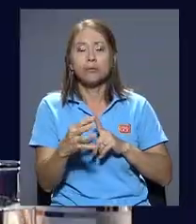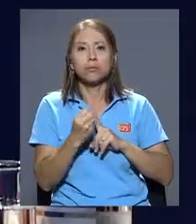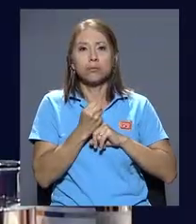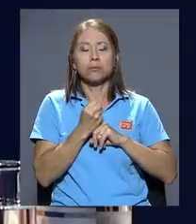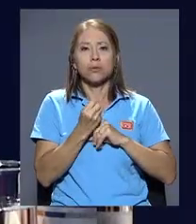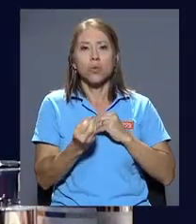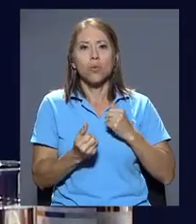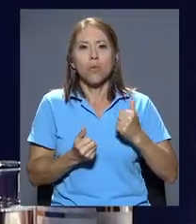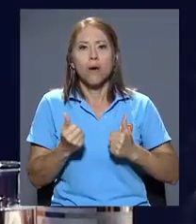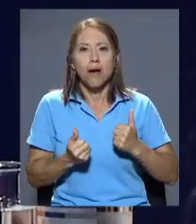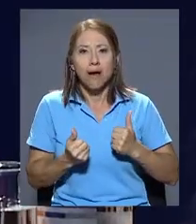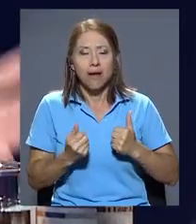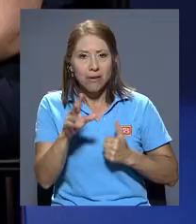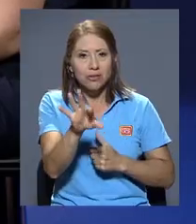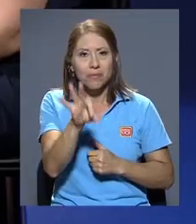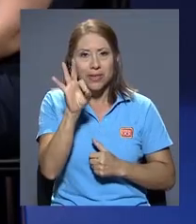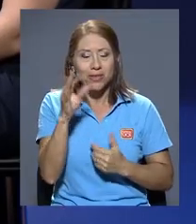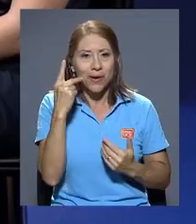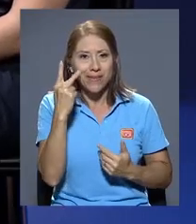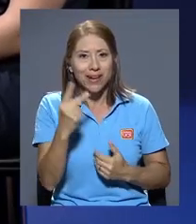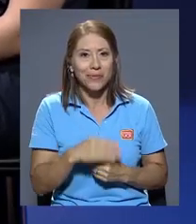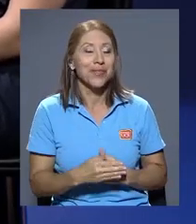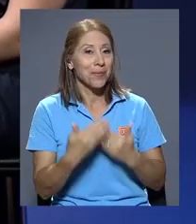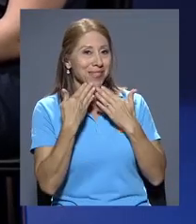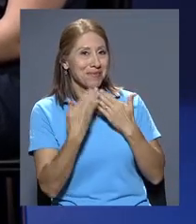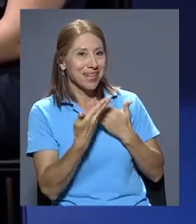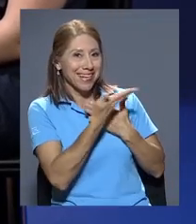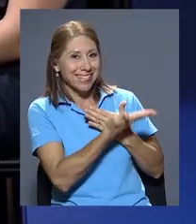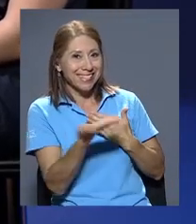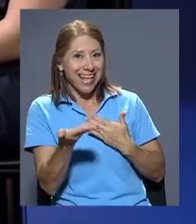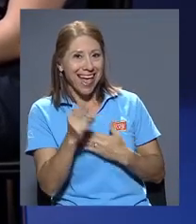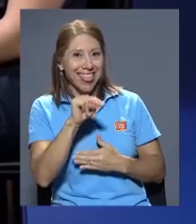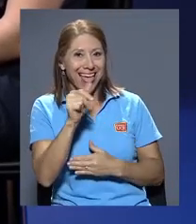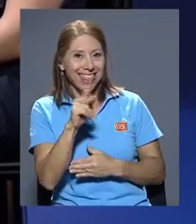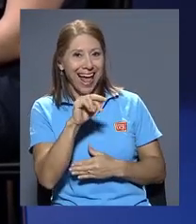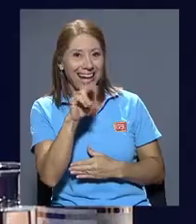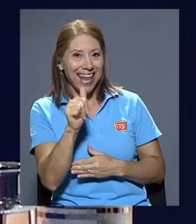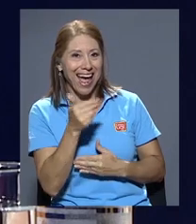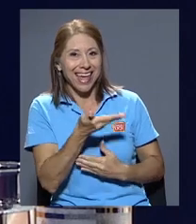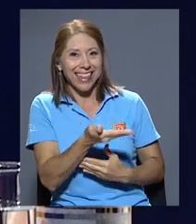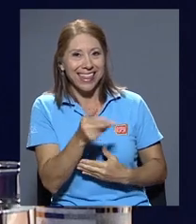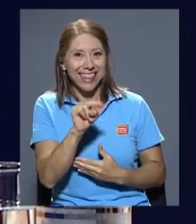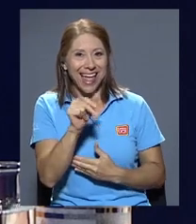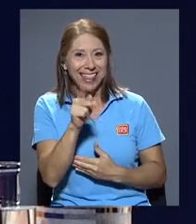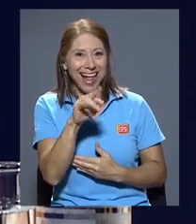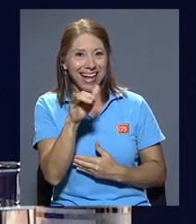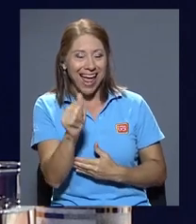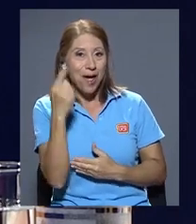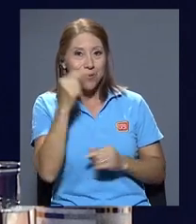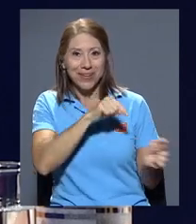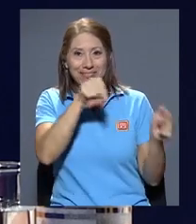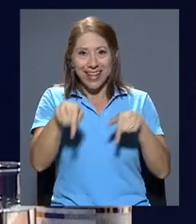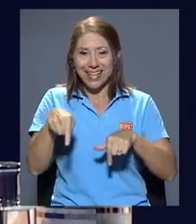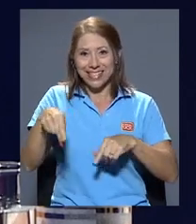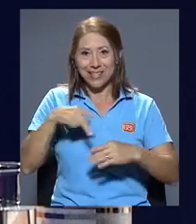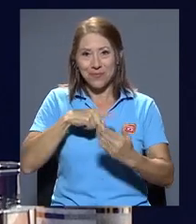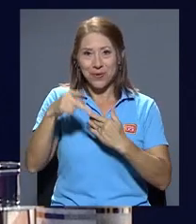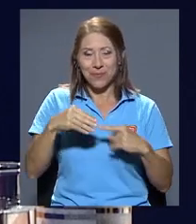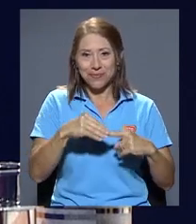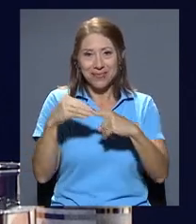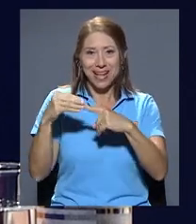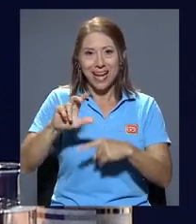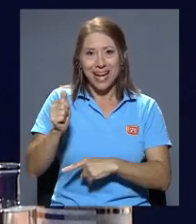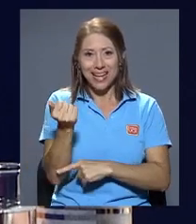Y muchísimas gracias a Natalia y a Natalia por haber estado con nosotros en este programa especial de Canal 15